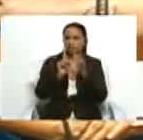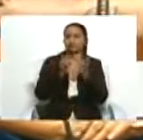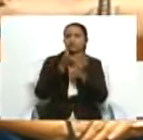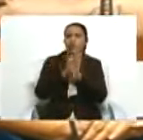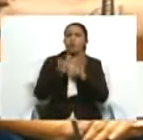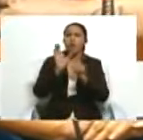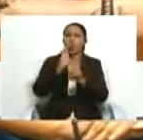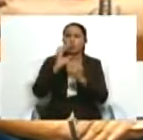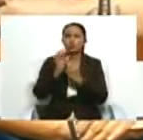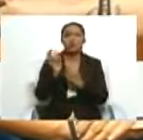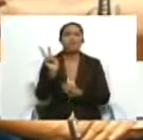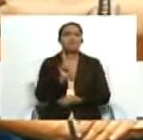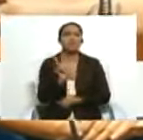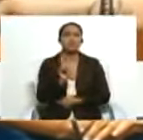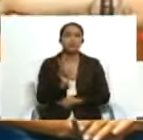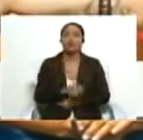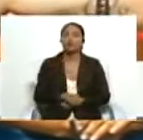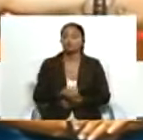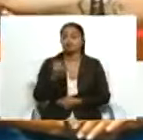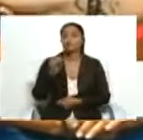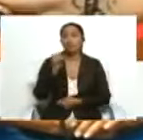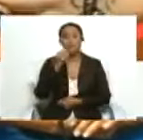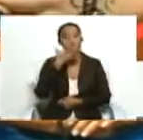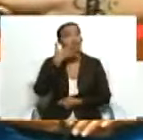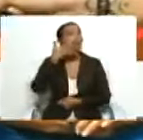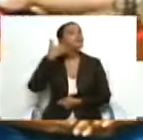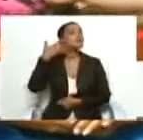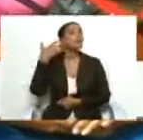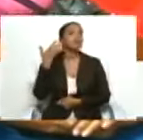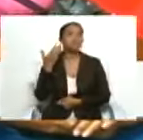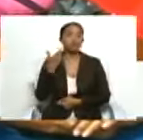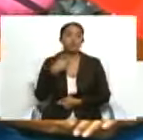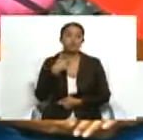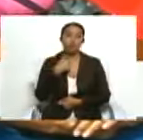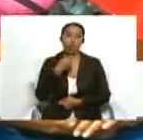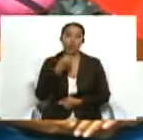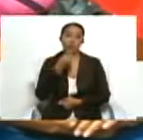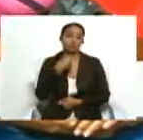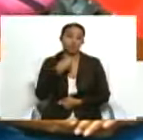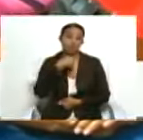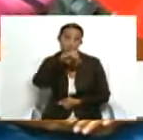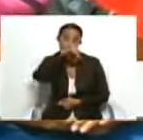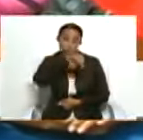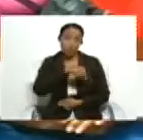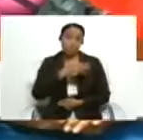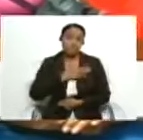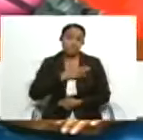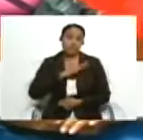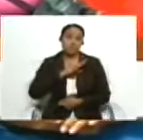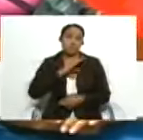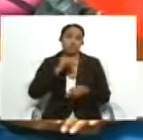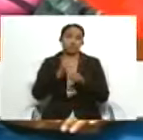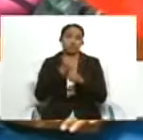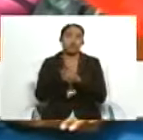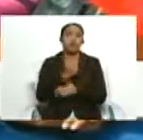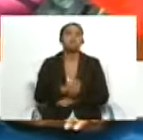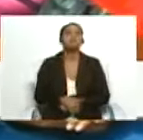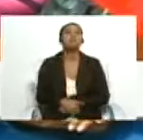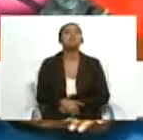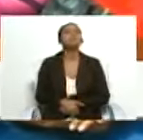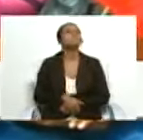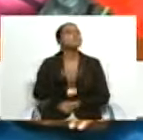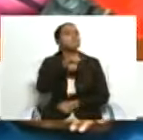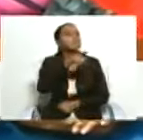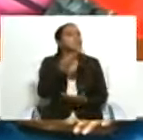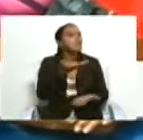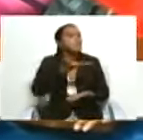Maravilloso, maravilloso, porque cada día uno se enamora más de su trabajo. Partiendo de ese sentimiento que te identifica, ¿qué importancia tiene para ti que